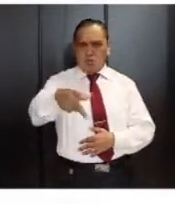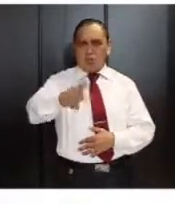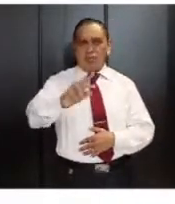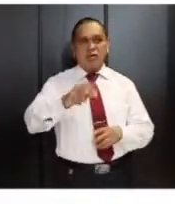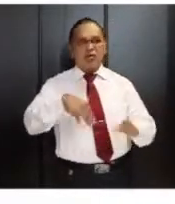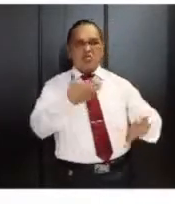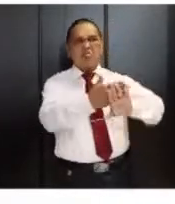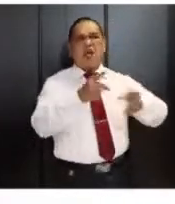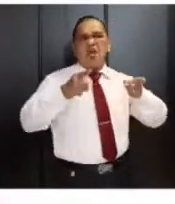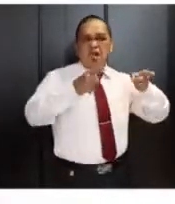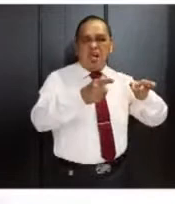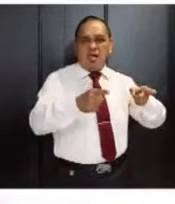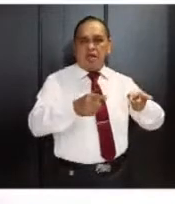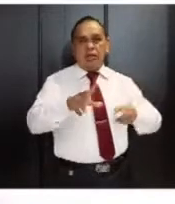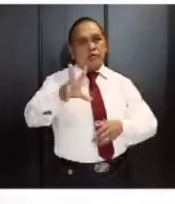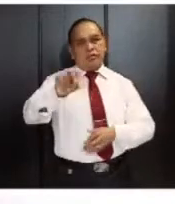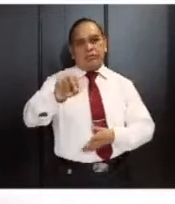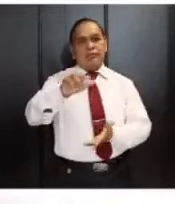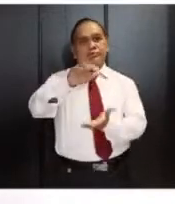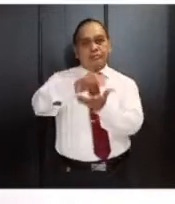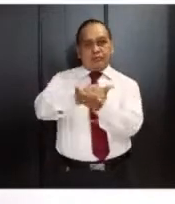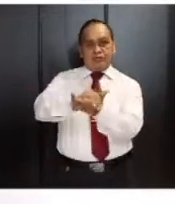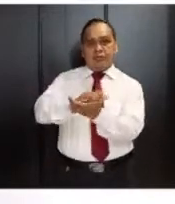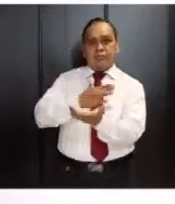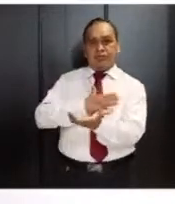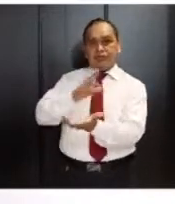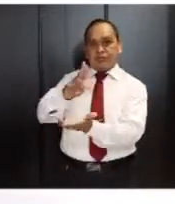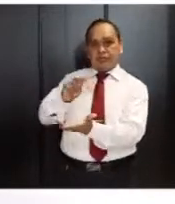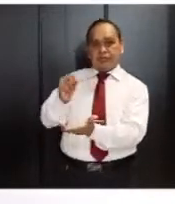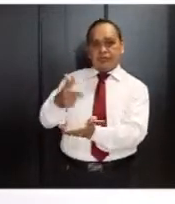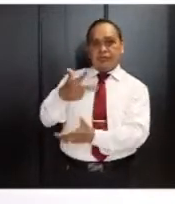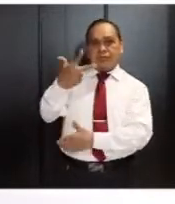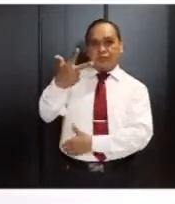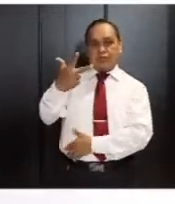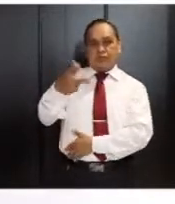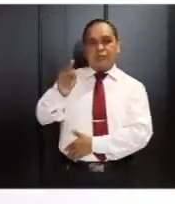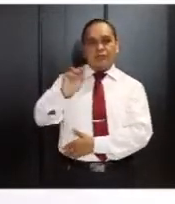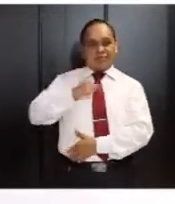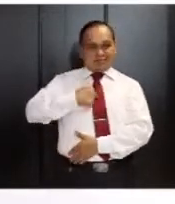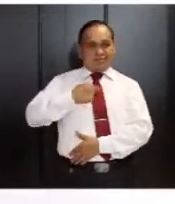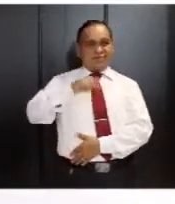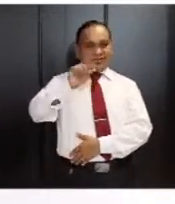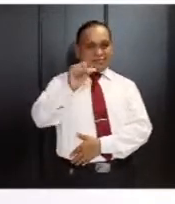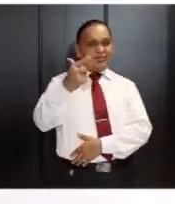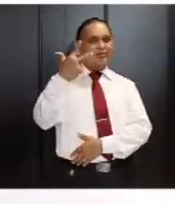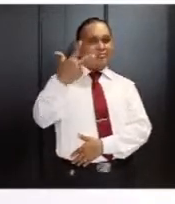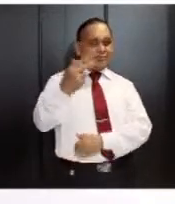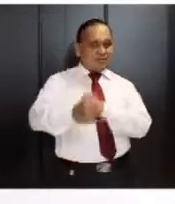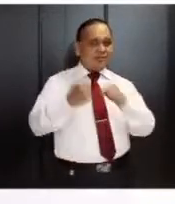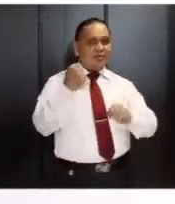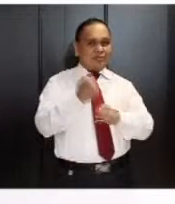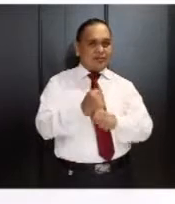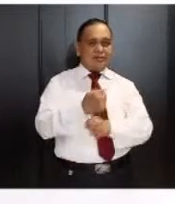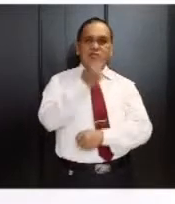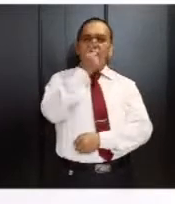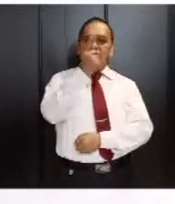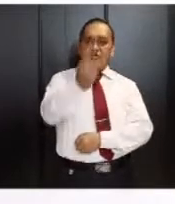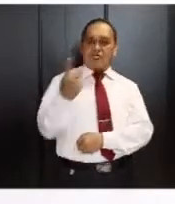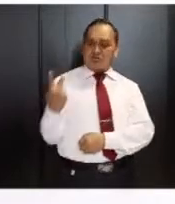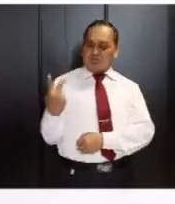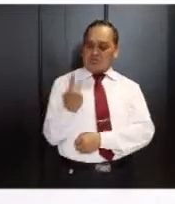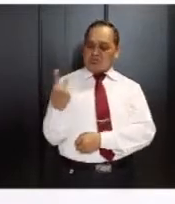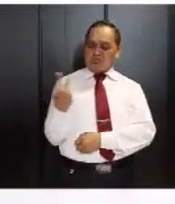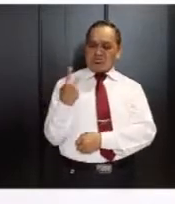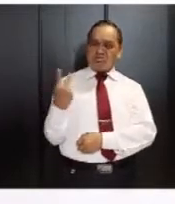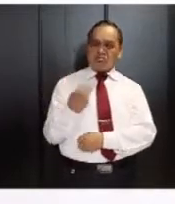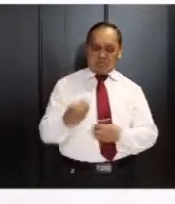con nadie. Mi esposo tiene 88 años y yo 78. Y podemos decir que hemos llevado una